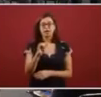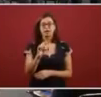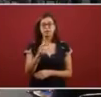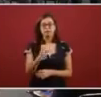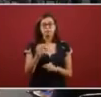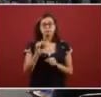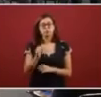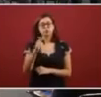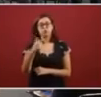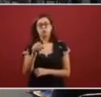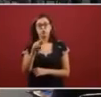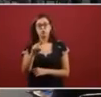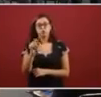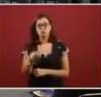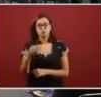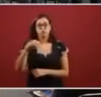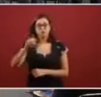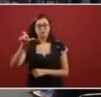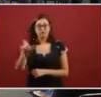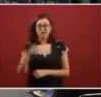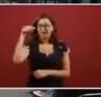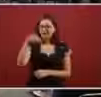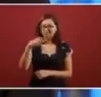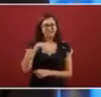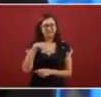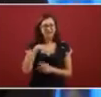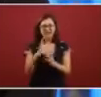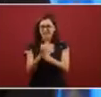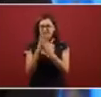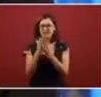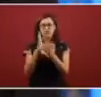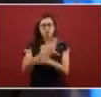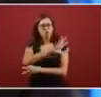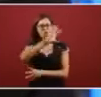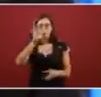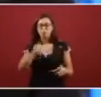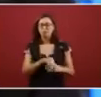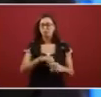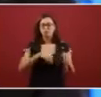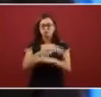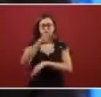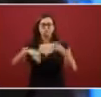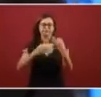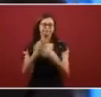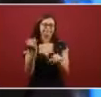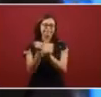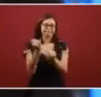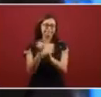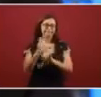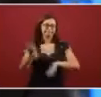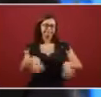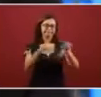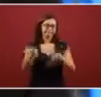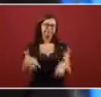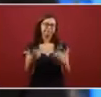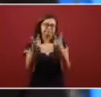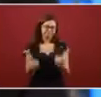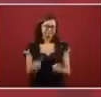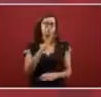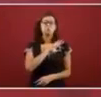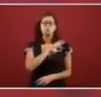https://libros.conalitec.gob.mx. Ahí se encuentran todos los libros ya en formato digital, lo que también va a